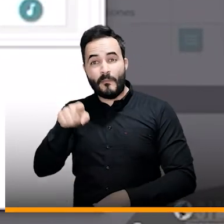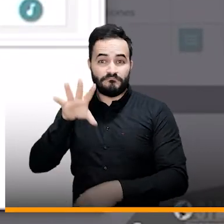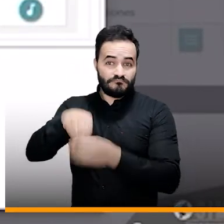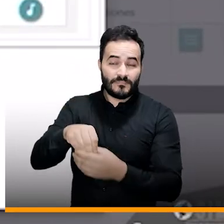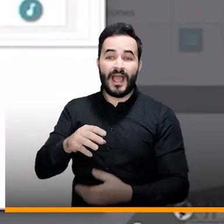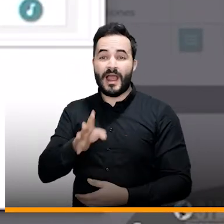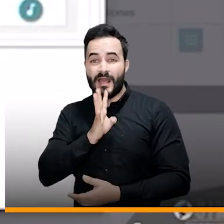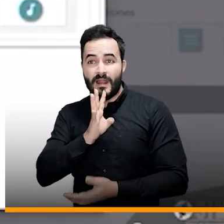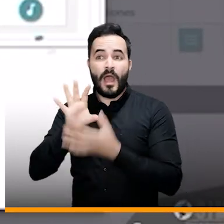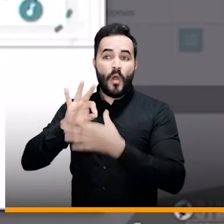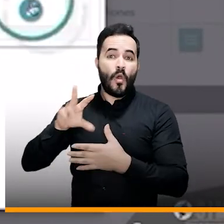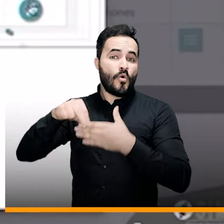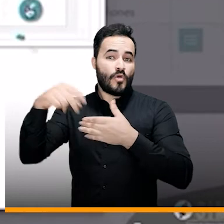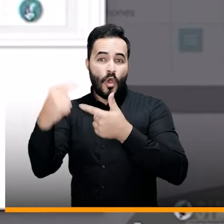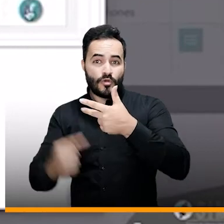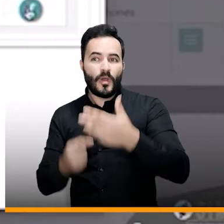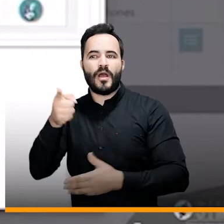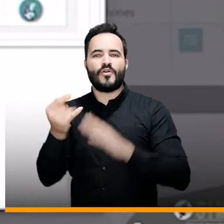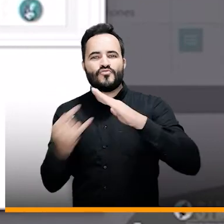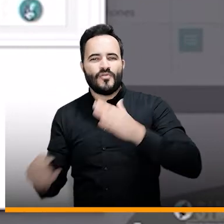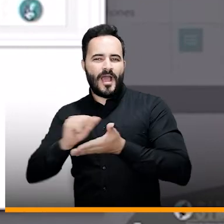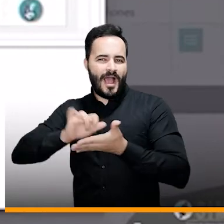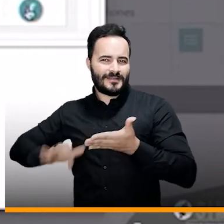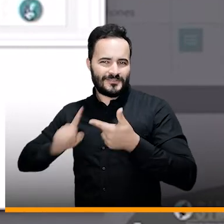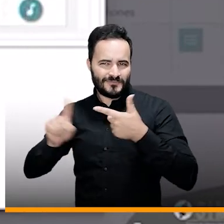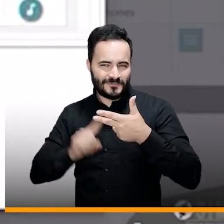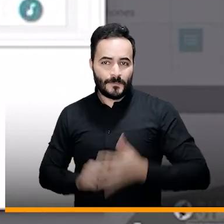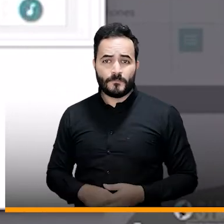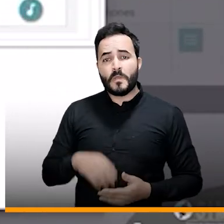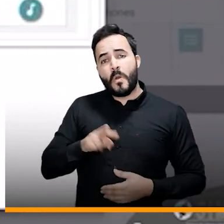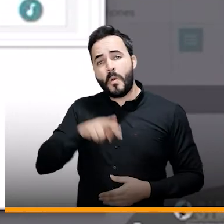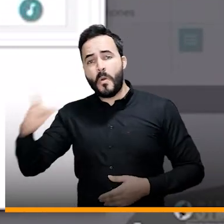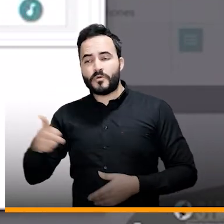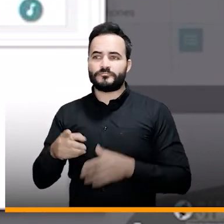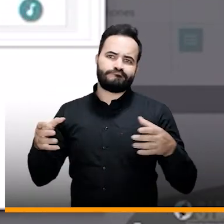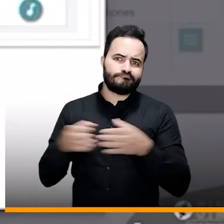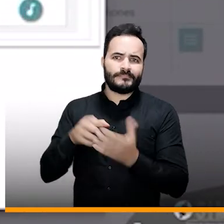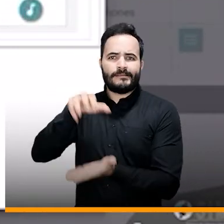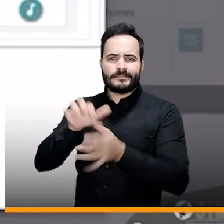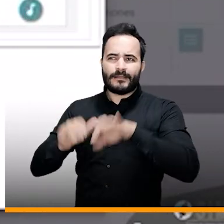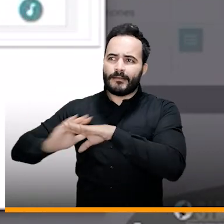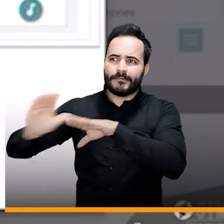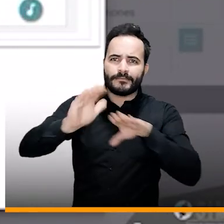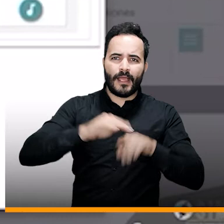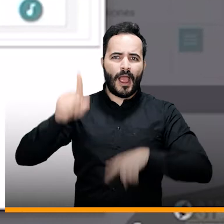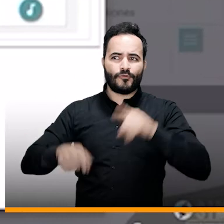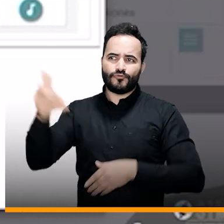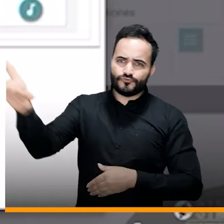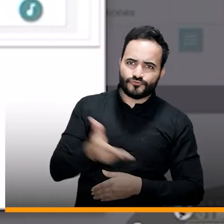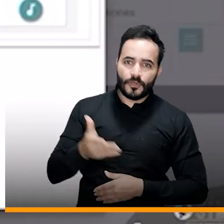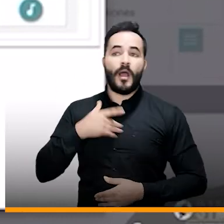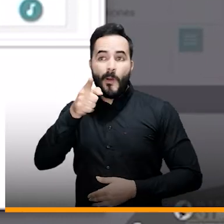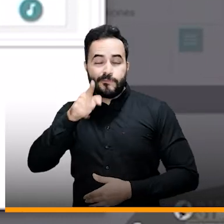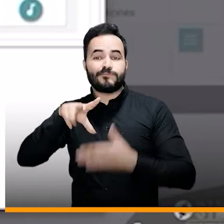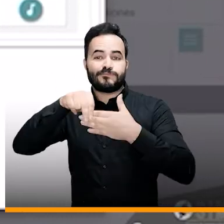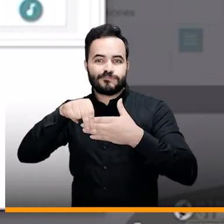En la opción Documento y Audio podrás descargar los archivos. Para consultar las presentaciones realizadas por las secretarías o entidades